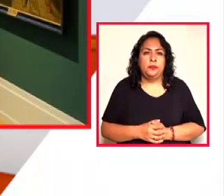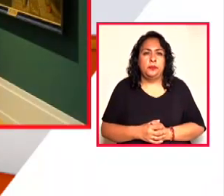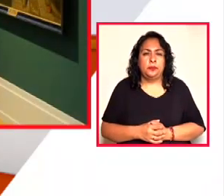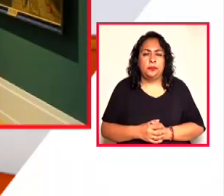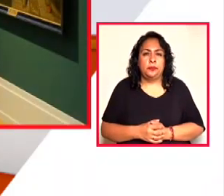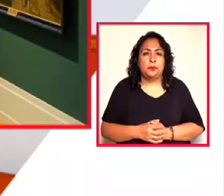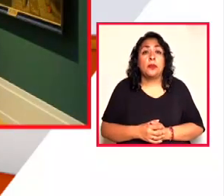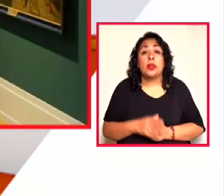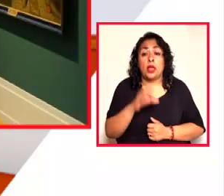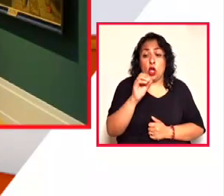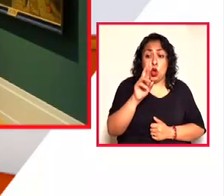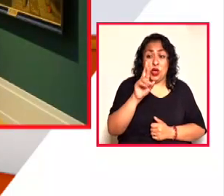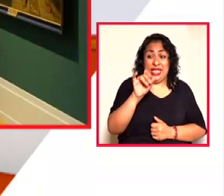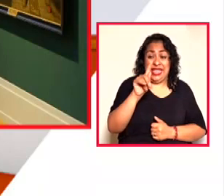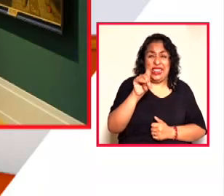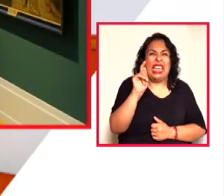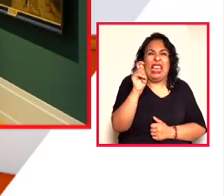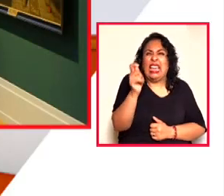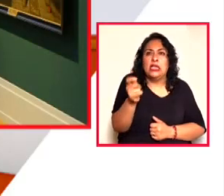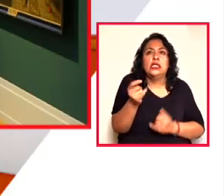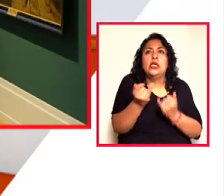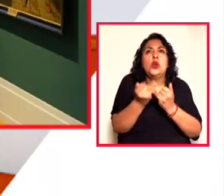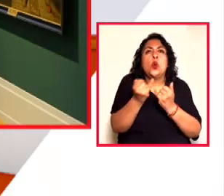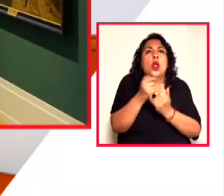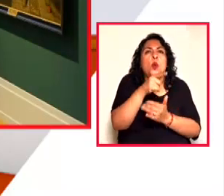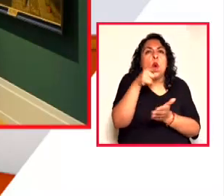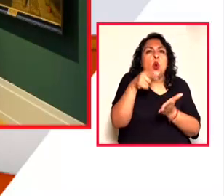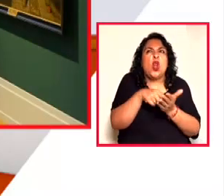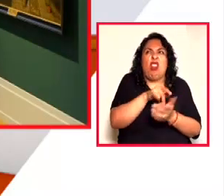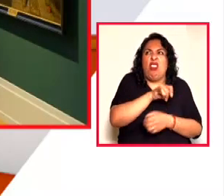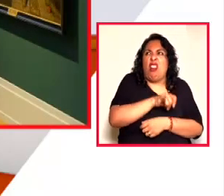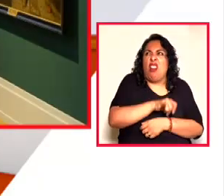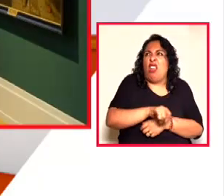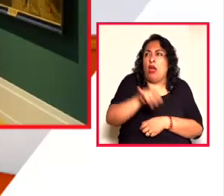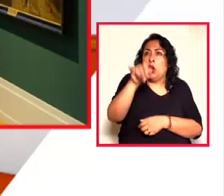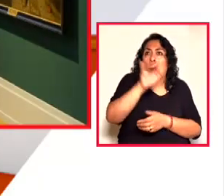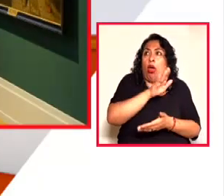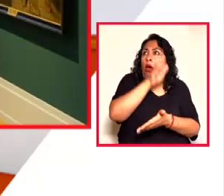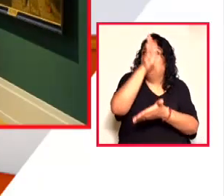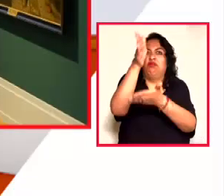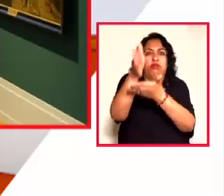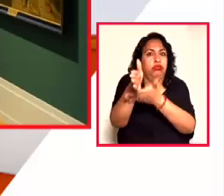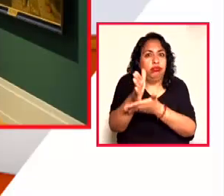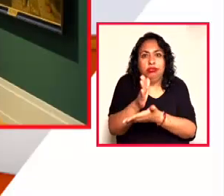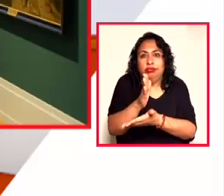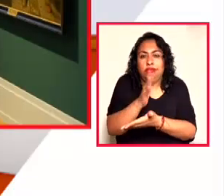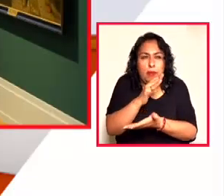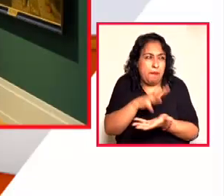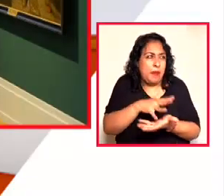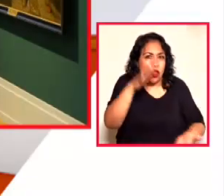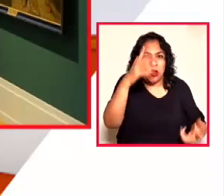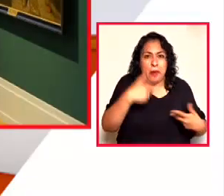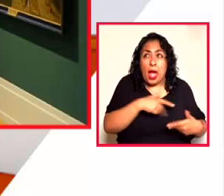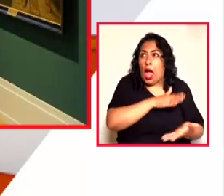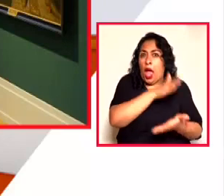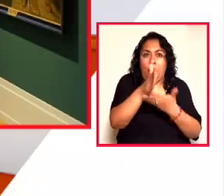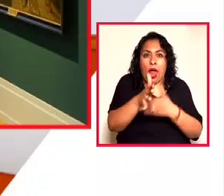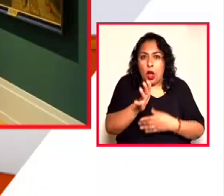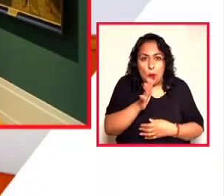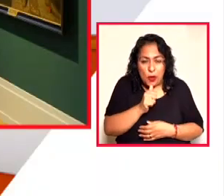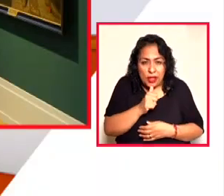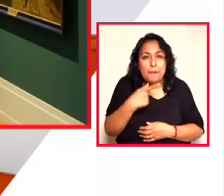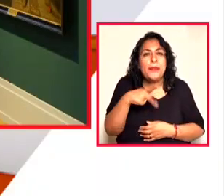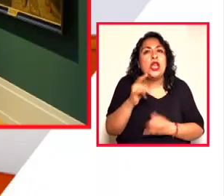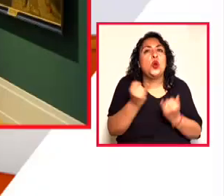El Oriente era sinónimo de lugares lejanos, inaccesibles para la mayoría de la población, pero también representaba